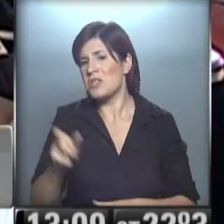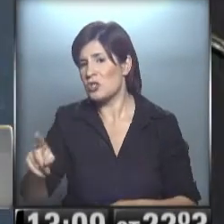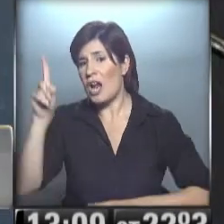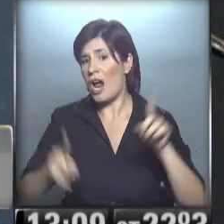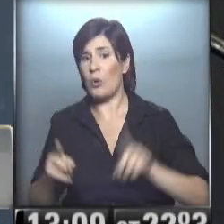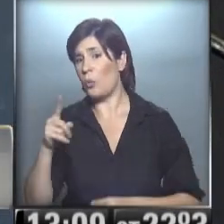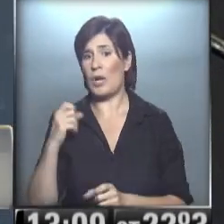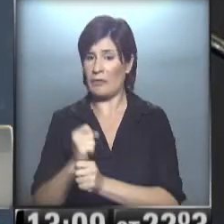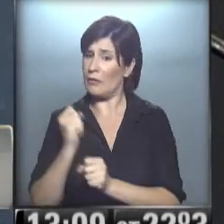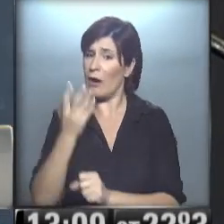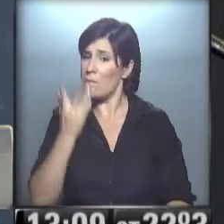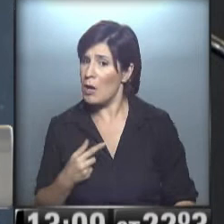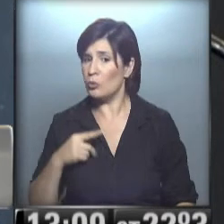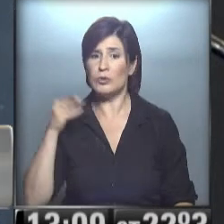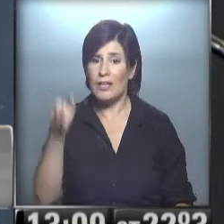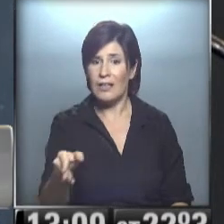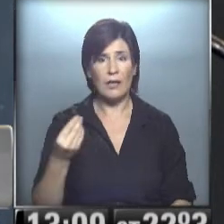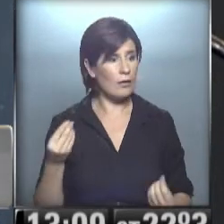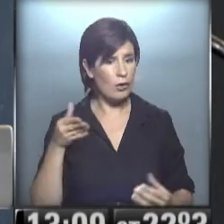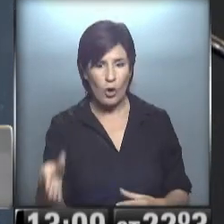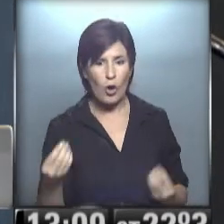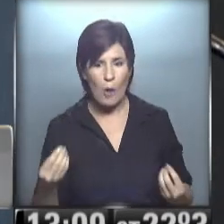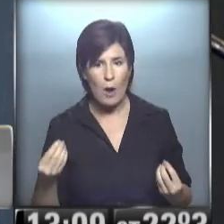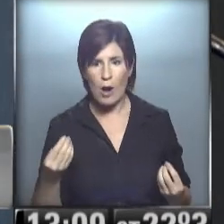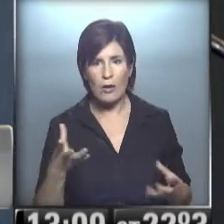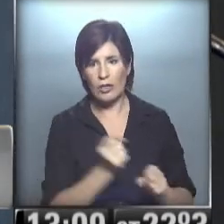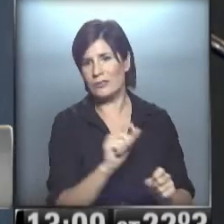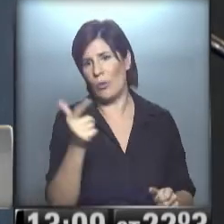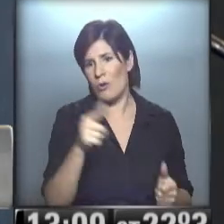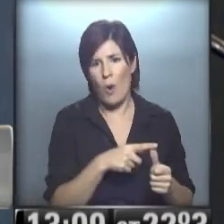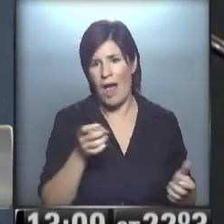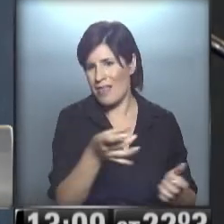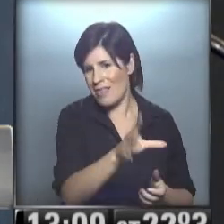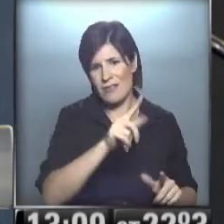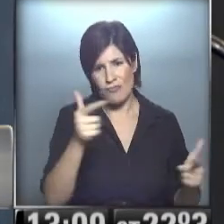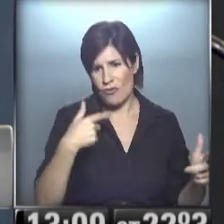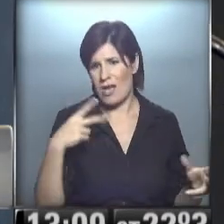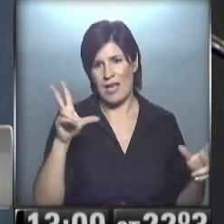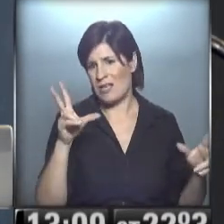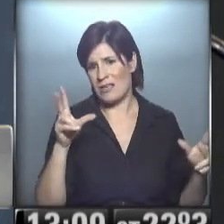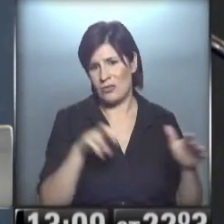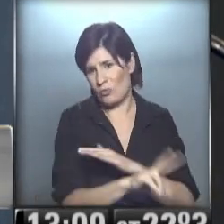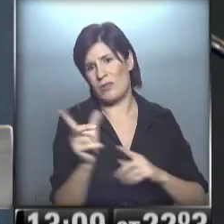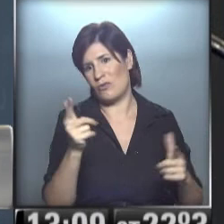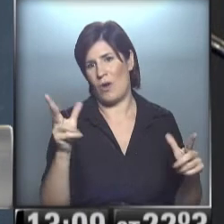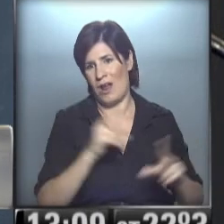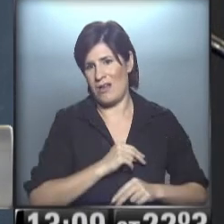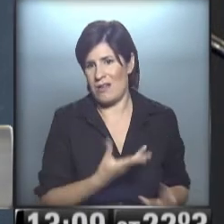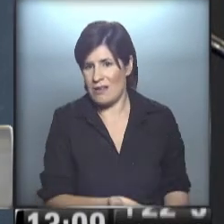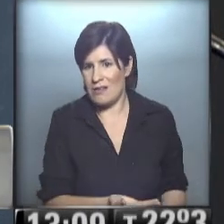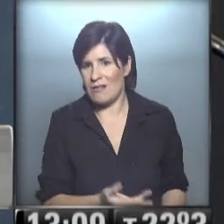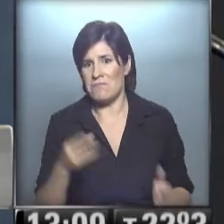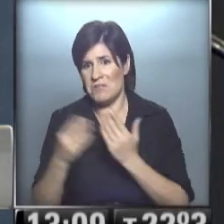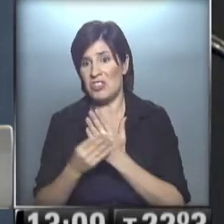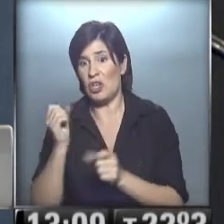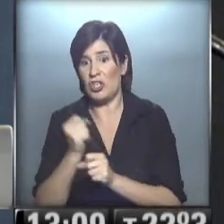positiva un trabajador que quiere concurrir como este hay una solicitada muy amplia por parte de ministerio de trabajo en esta materia y